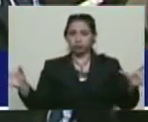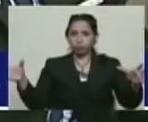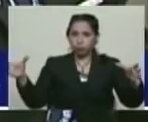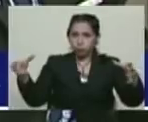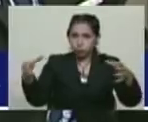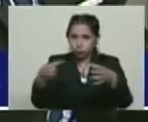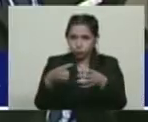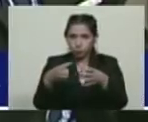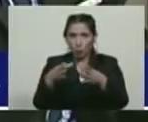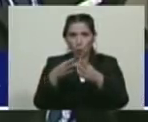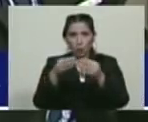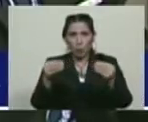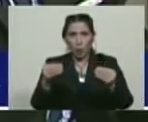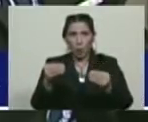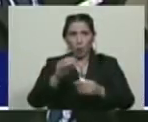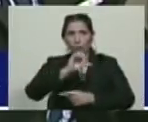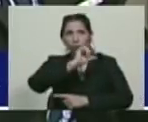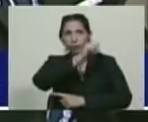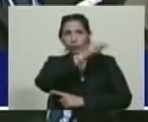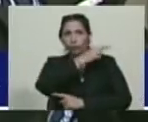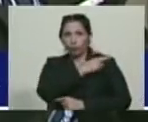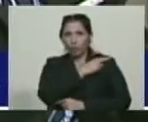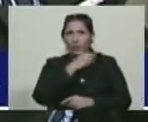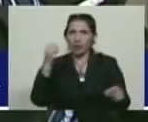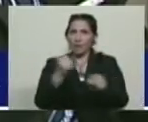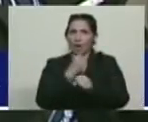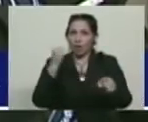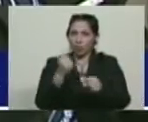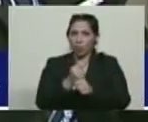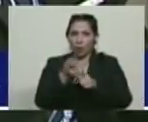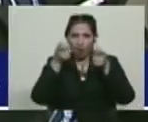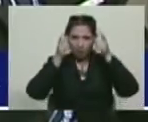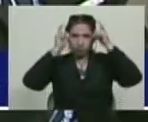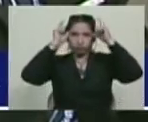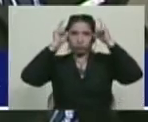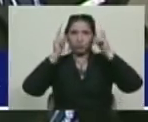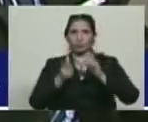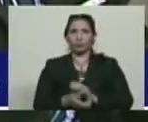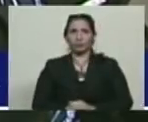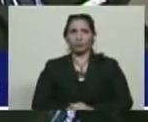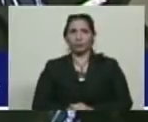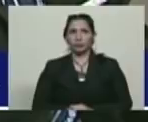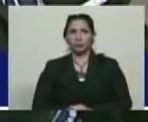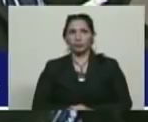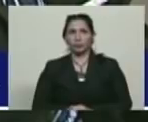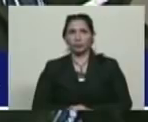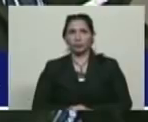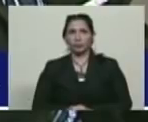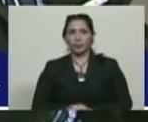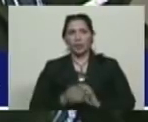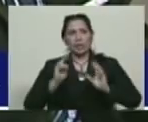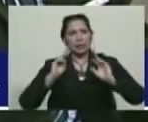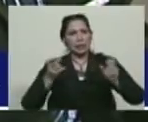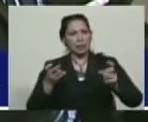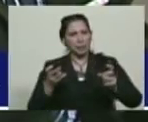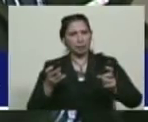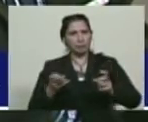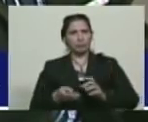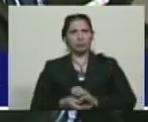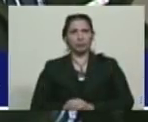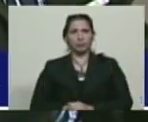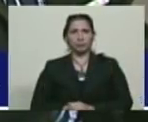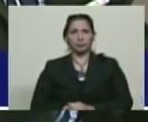y operadores de mataderos del país uno de los temas que